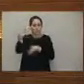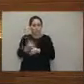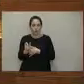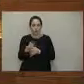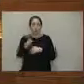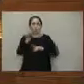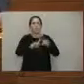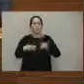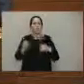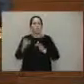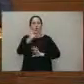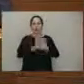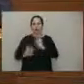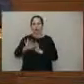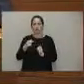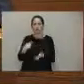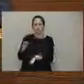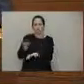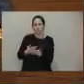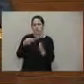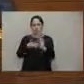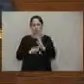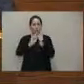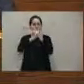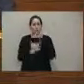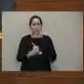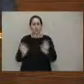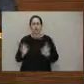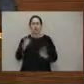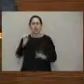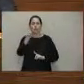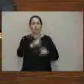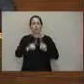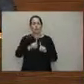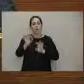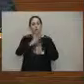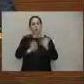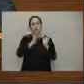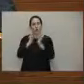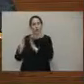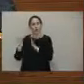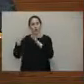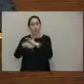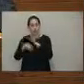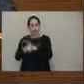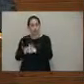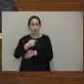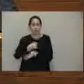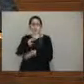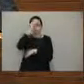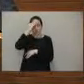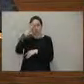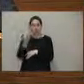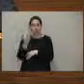puramente organizativo. No estamos pidiendo ningún cambio normativo. Es un problema organizativo y de gestión, pero no entendemos que no hay